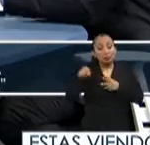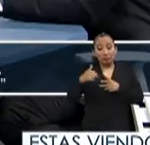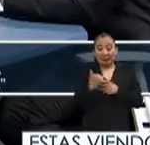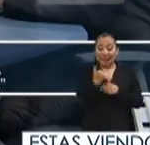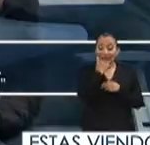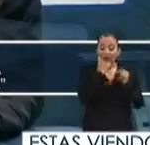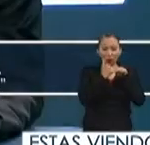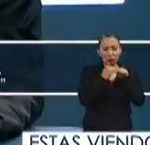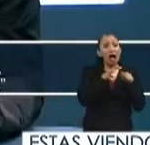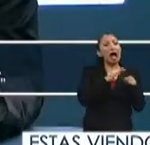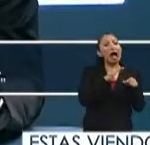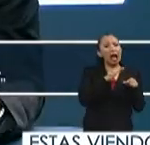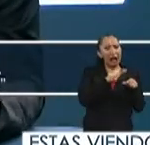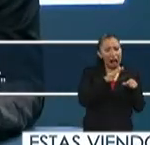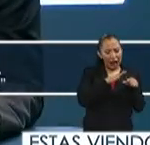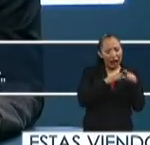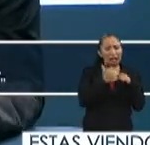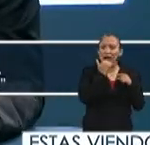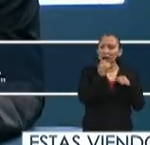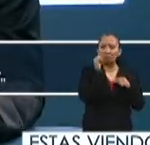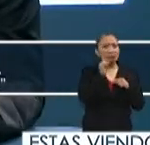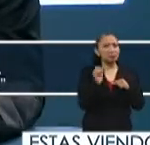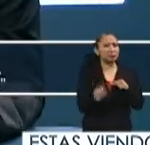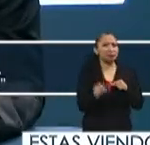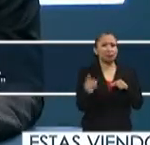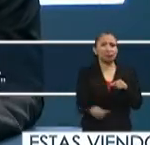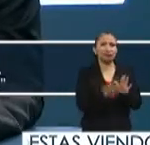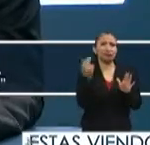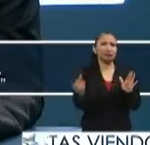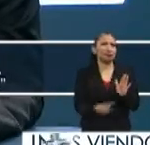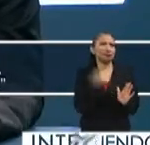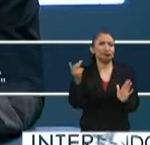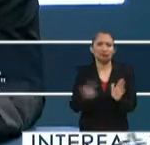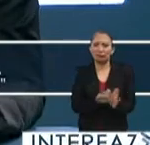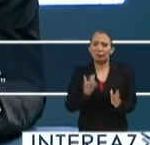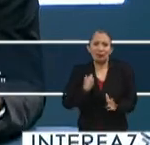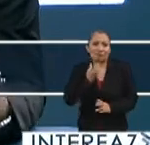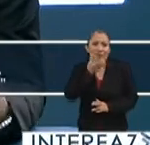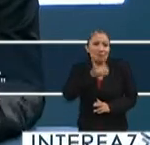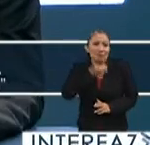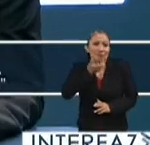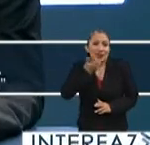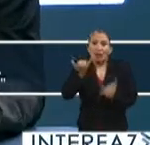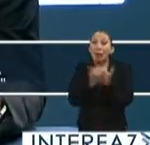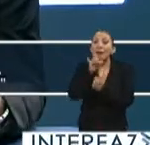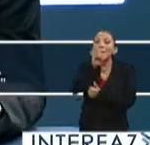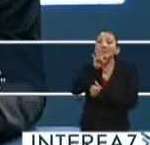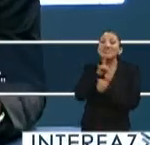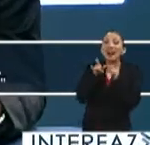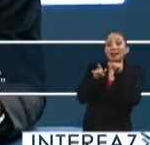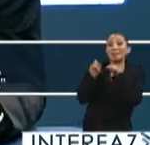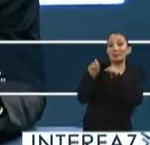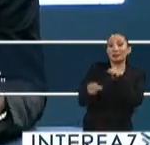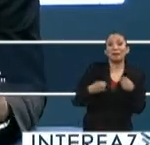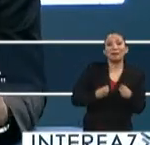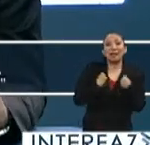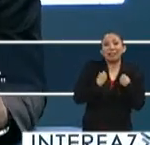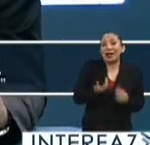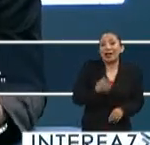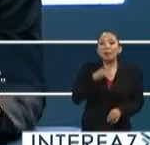el error existe, que está ahí y que tenemos que vivir con él, de la misma manera como las mentiras son parte de nuestras